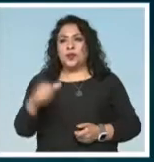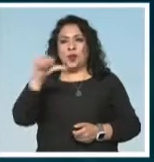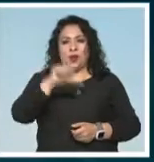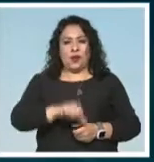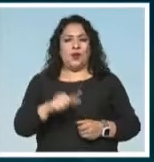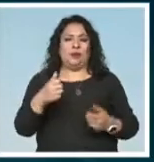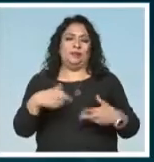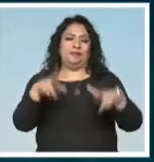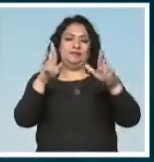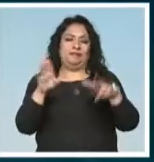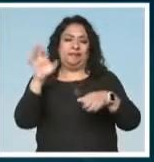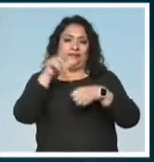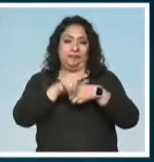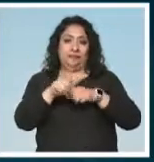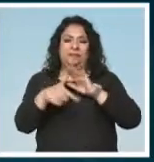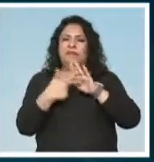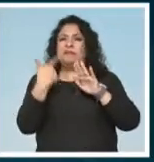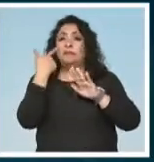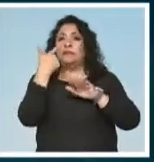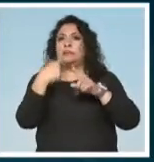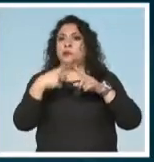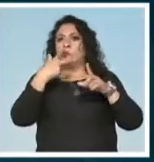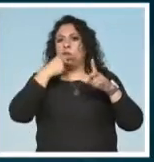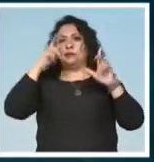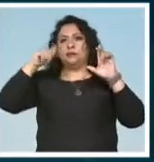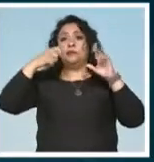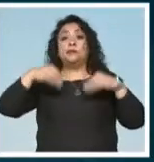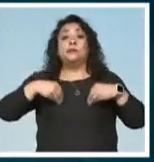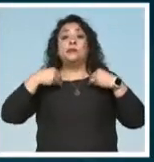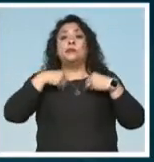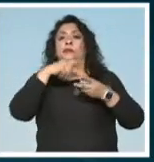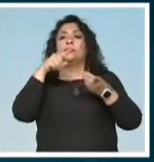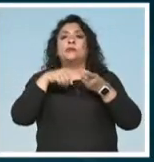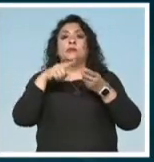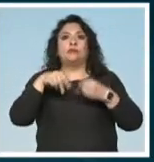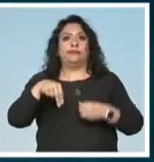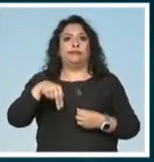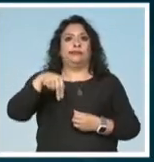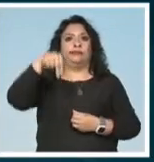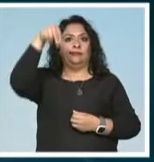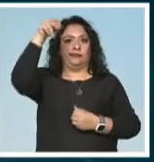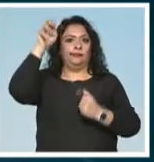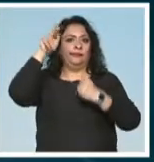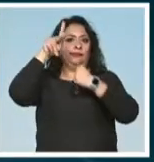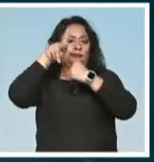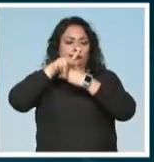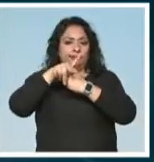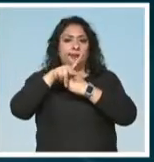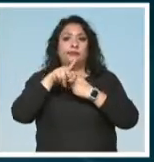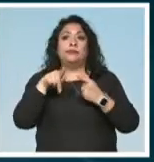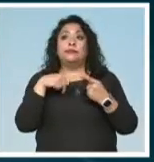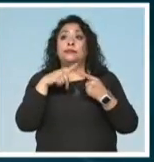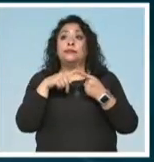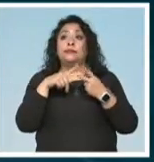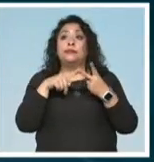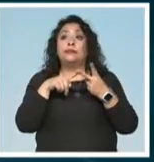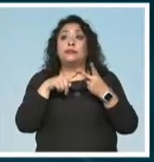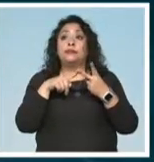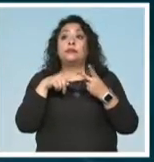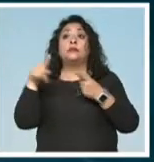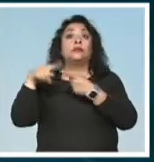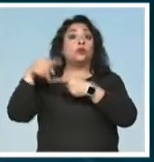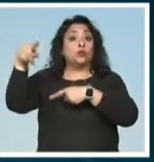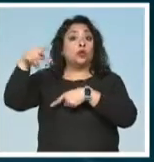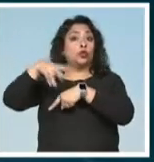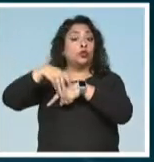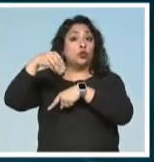Hoy en Diáspora Cultural descubriremos a un cineasta que radica en el extremo norte de Europa. Y en visión... Suecia.